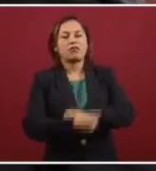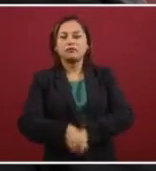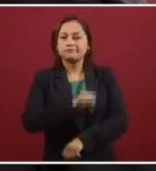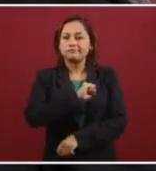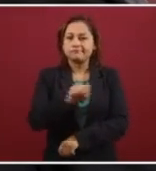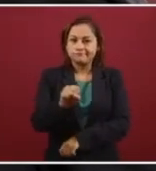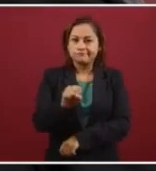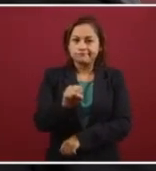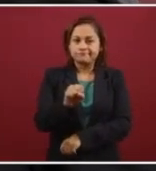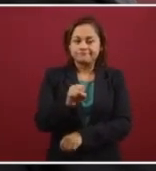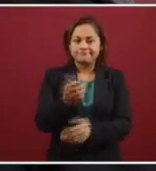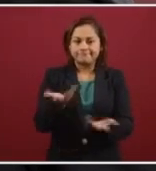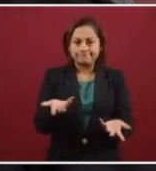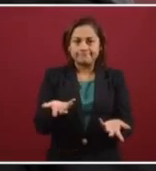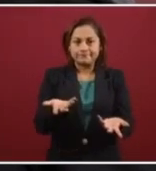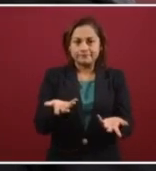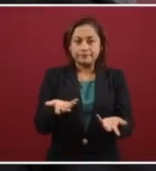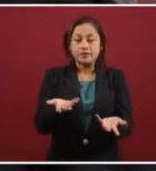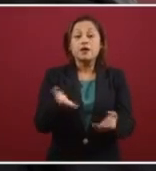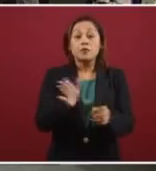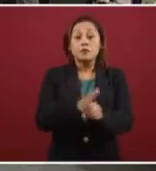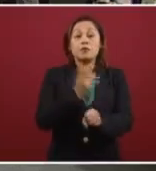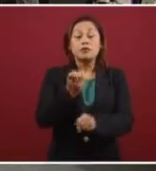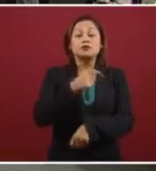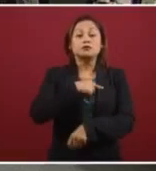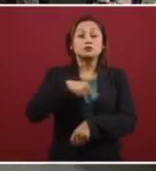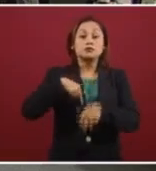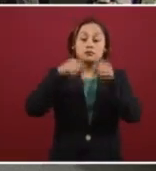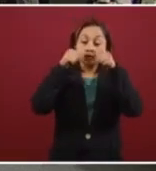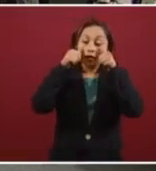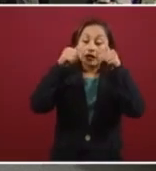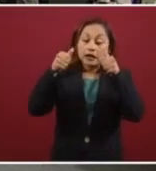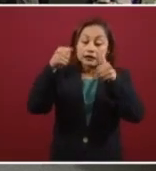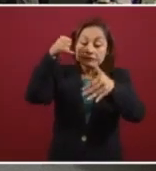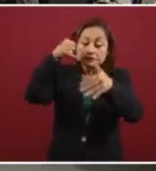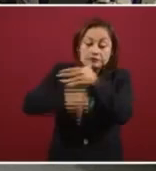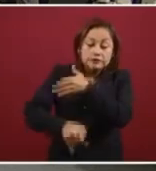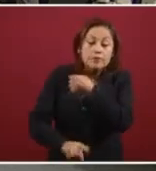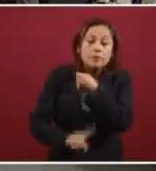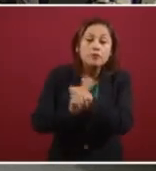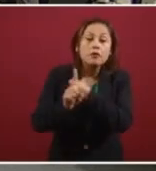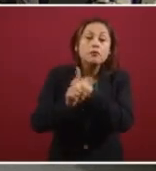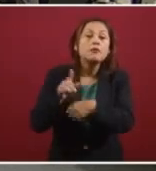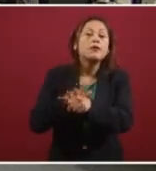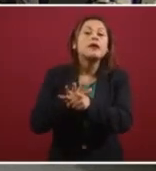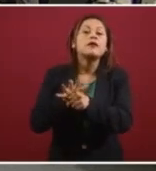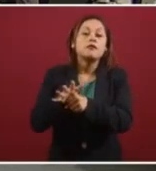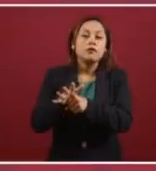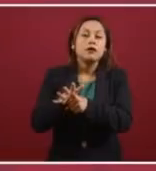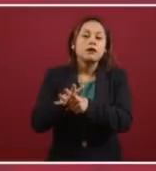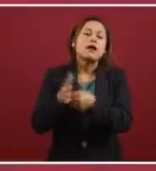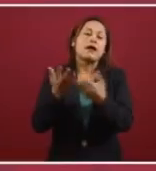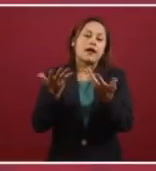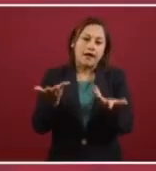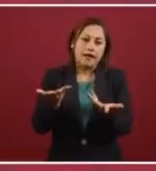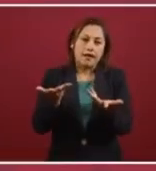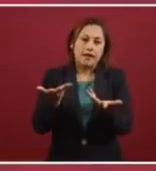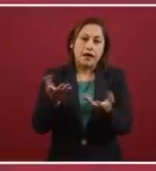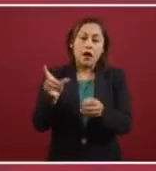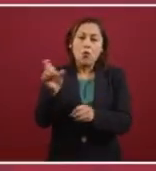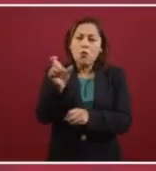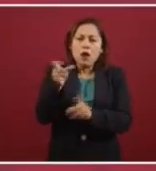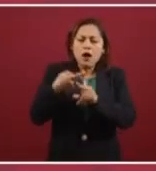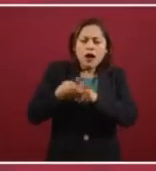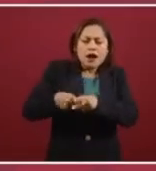lo estamos atendiendo a las causas en otro tema el mandatario dijo que se debe averiguar si la empresa brasileña odebrecht ha